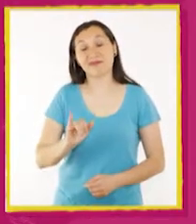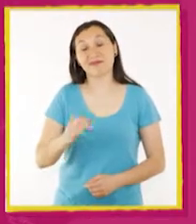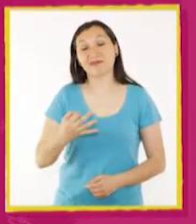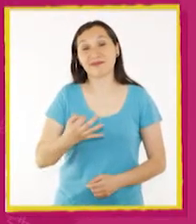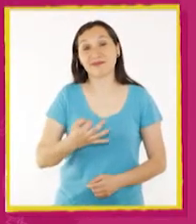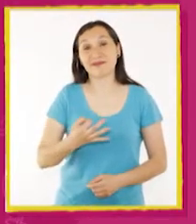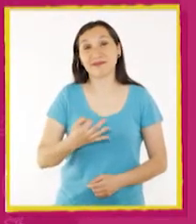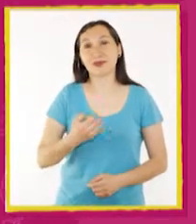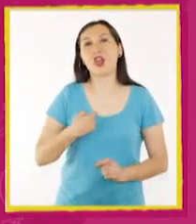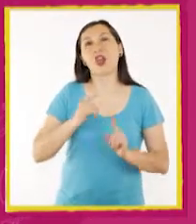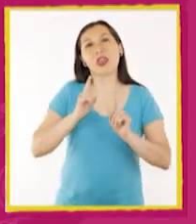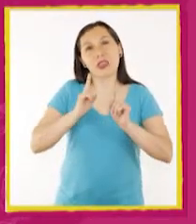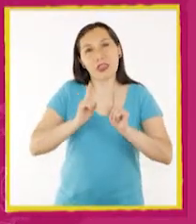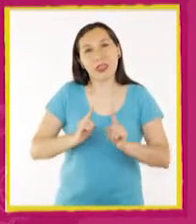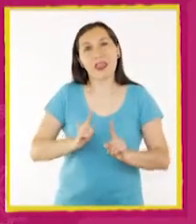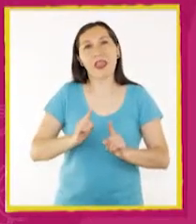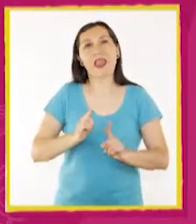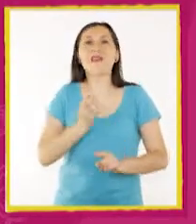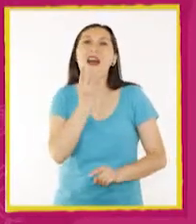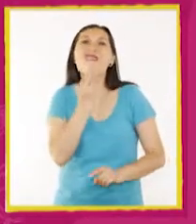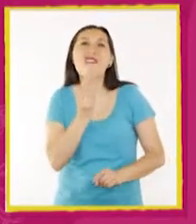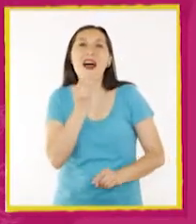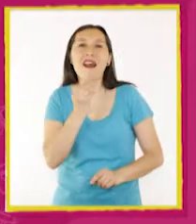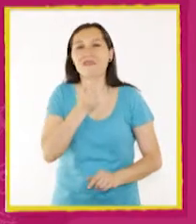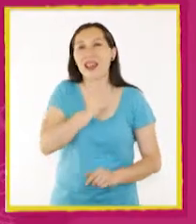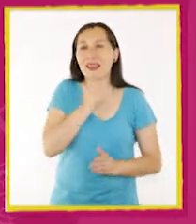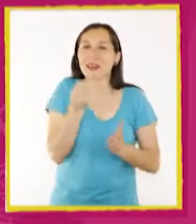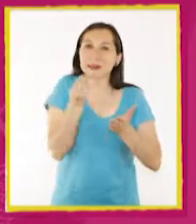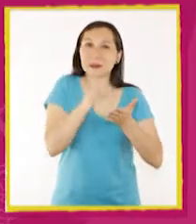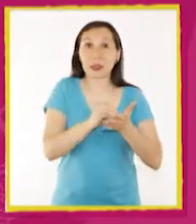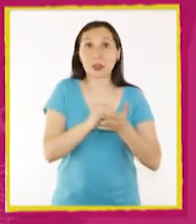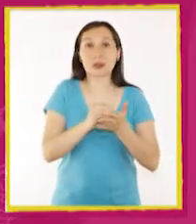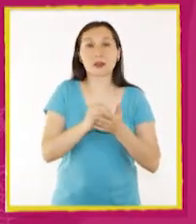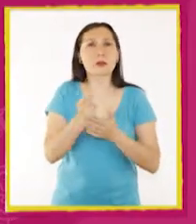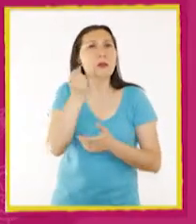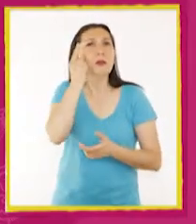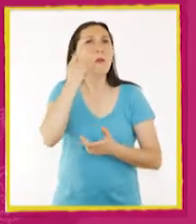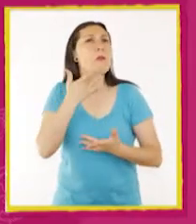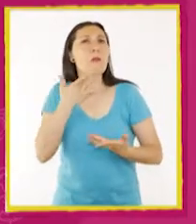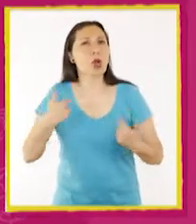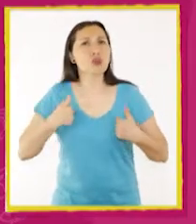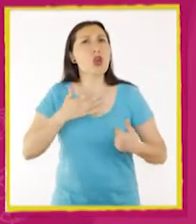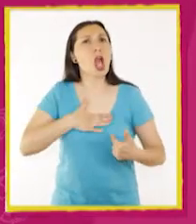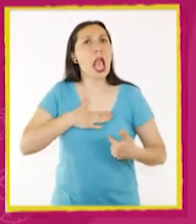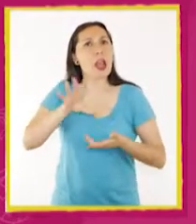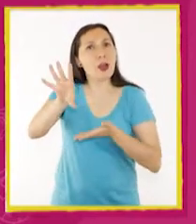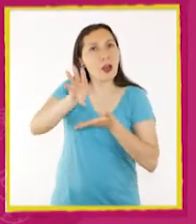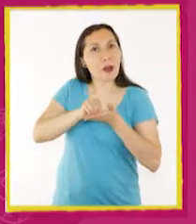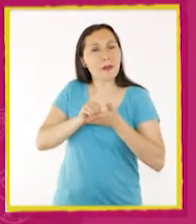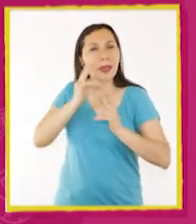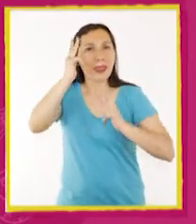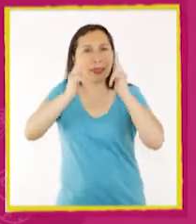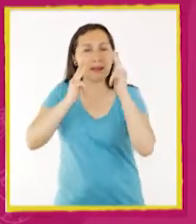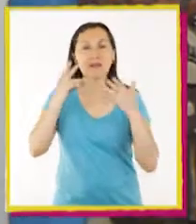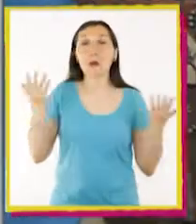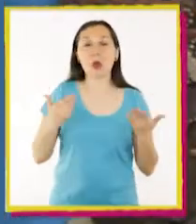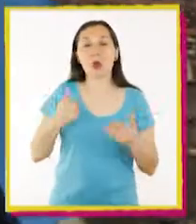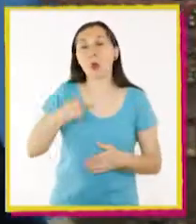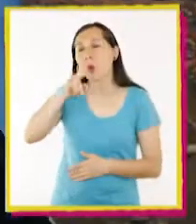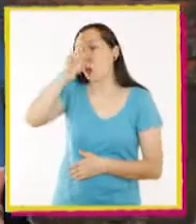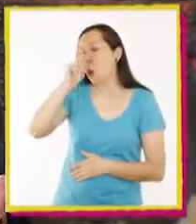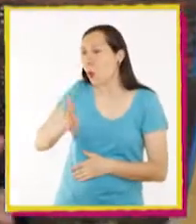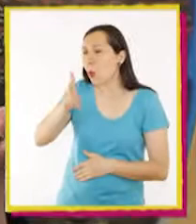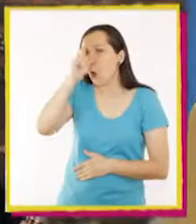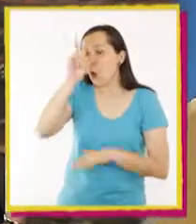Cierto. Tendría que colocarme una barba, ¿cierto? ¿Saben por qué elegí disfrazarme de él? Es que